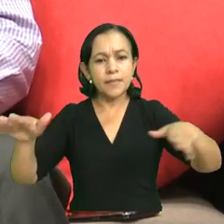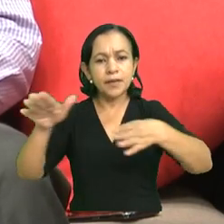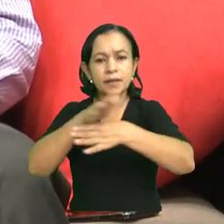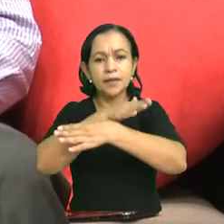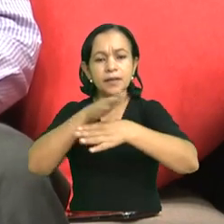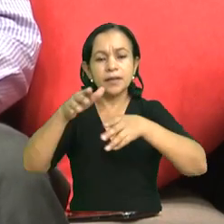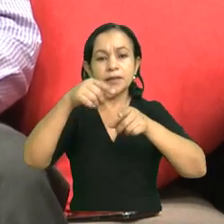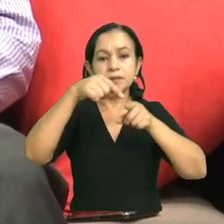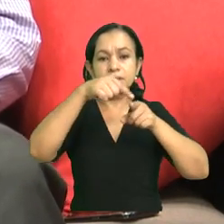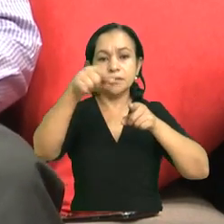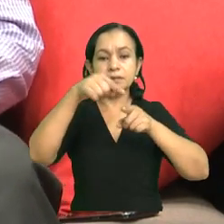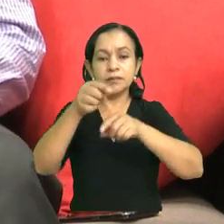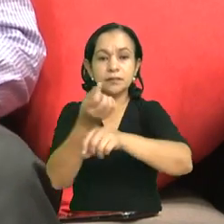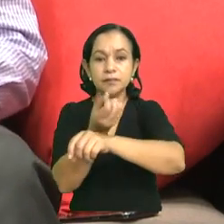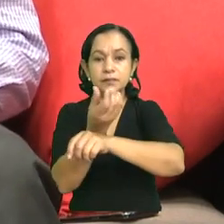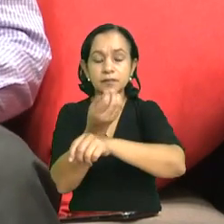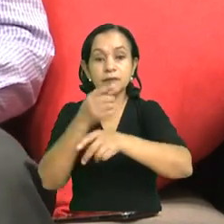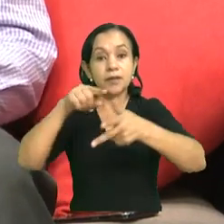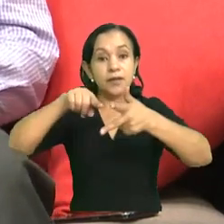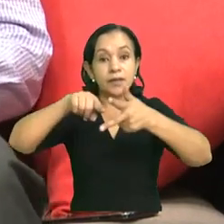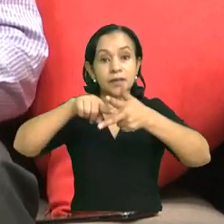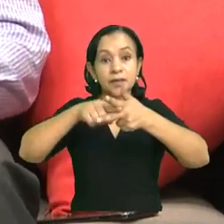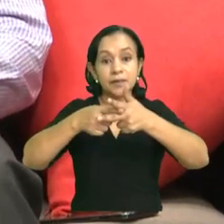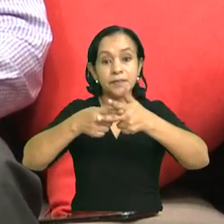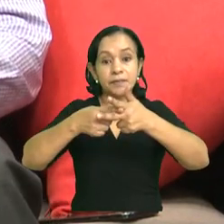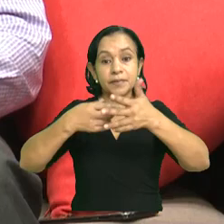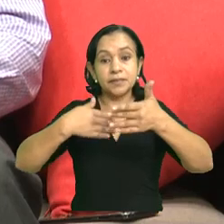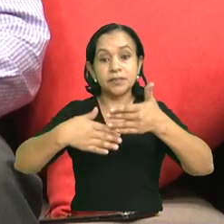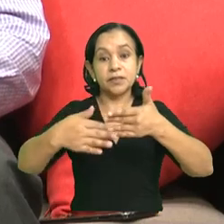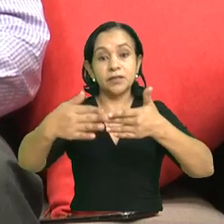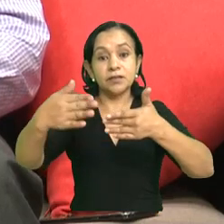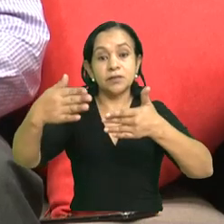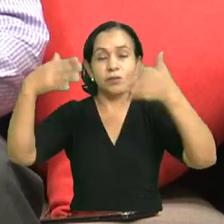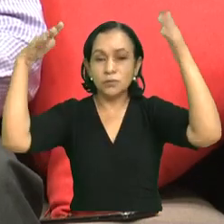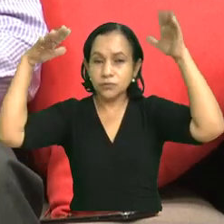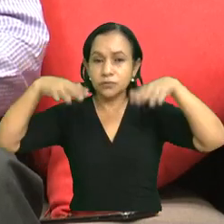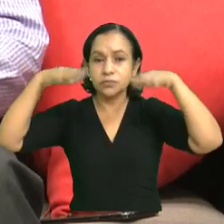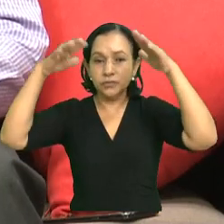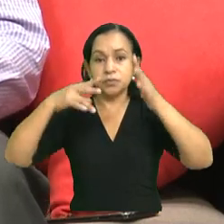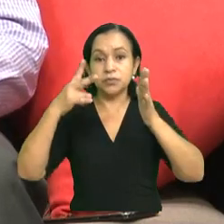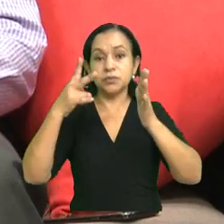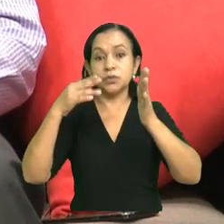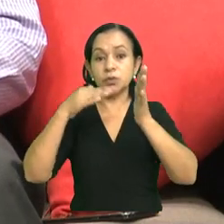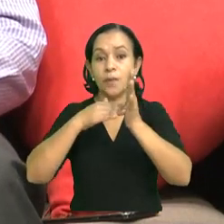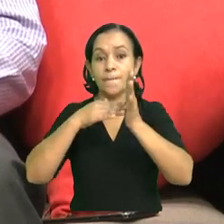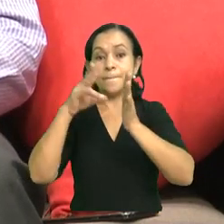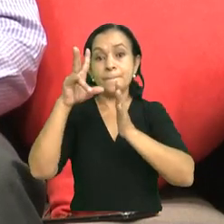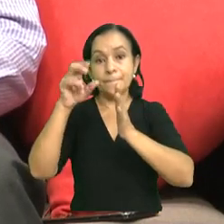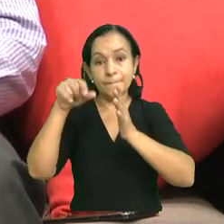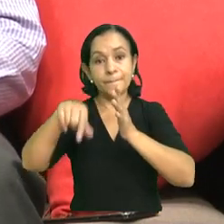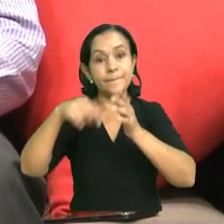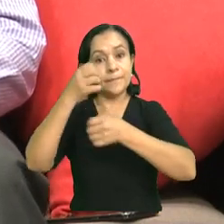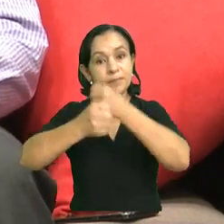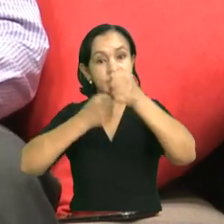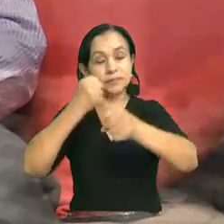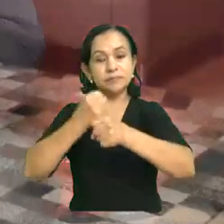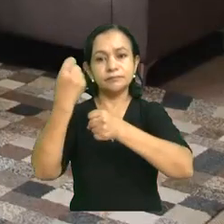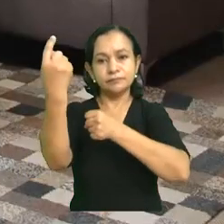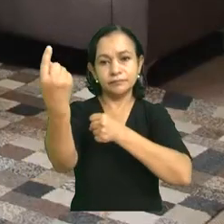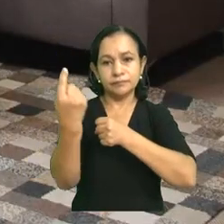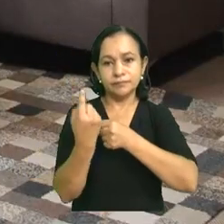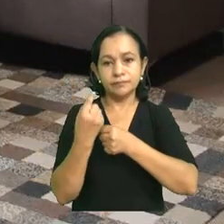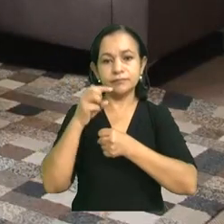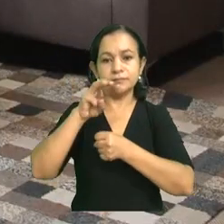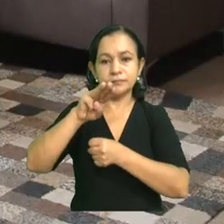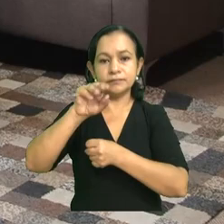gobiernos municipales de cara a la entrada del invierno 2020. Para hablar de este tema importante para nuestro pueblo, se encuentra con nosotros la compañera